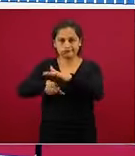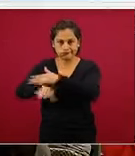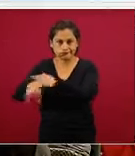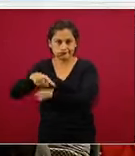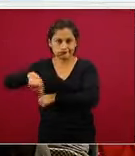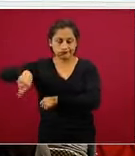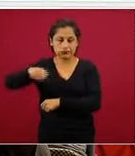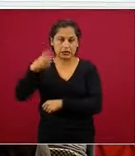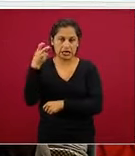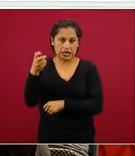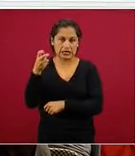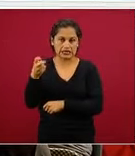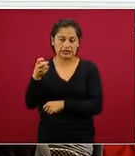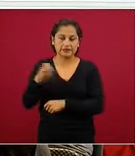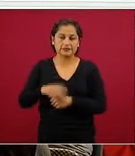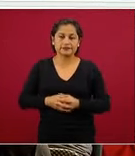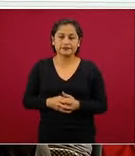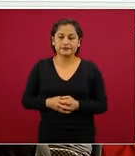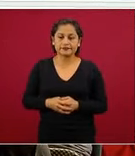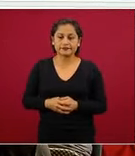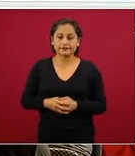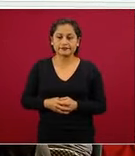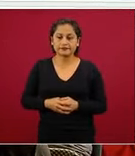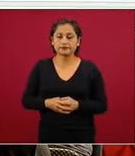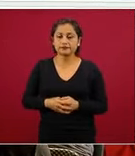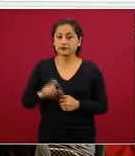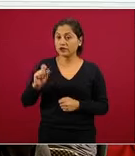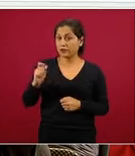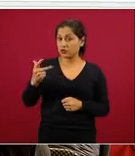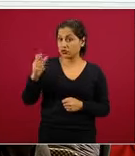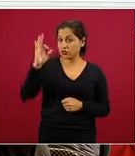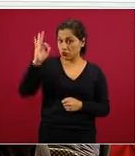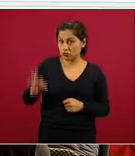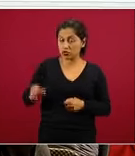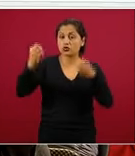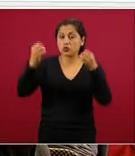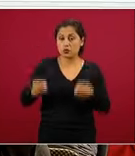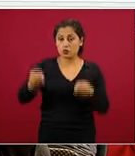orotraqueal, intubación para ventilación mecánica. 28% de ocupación,